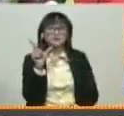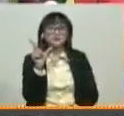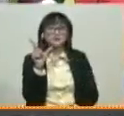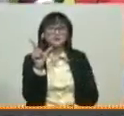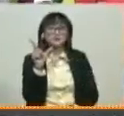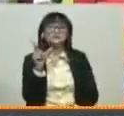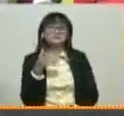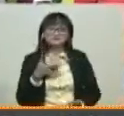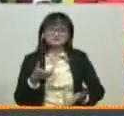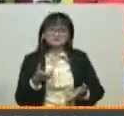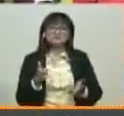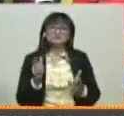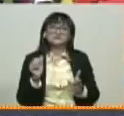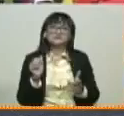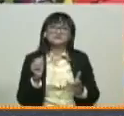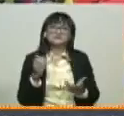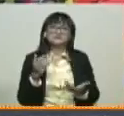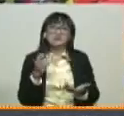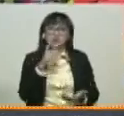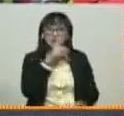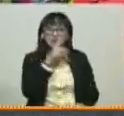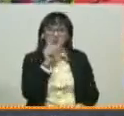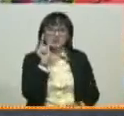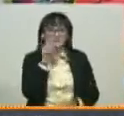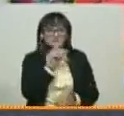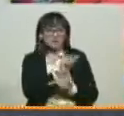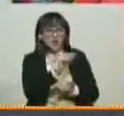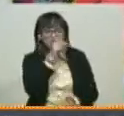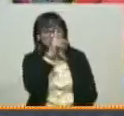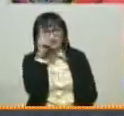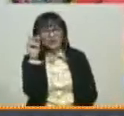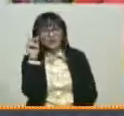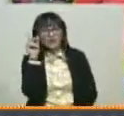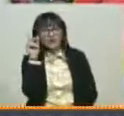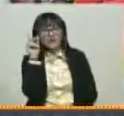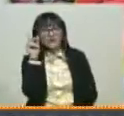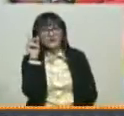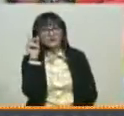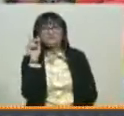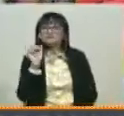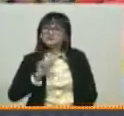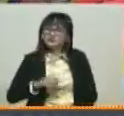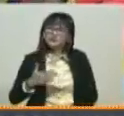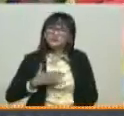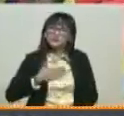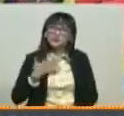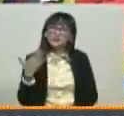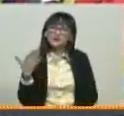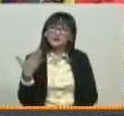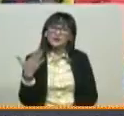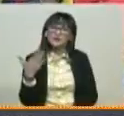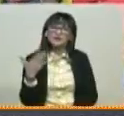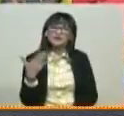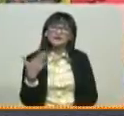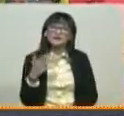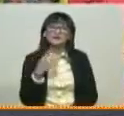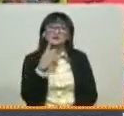nosotros podemos garantizar, Diosdado Cabello Rondón, nosotros podemos garantizar que